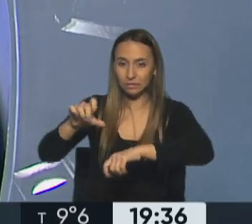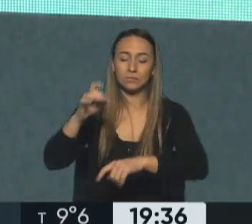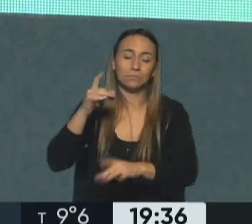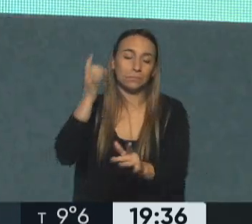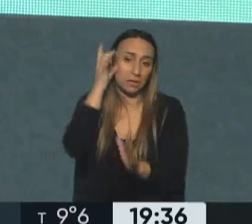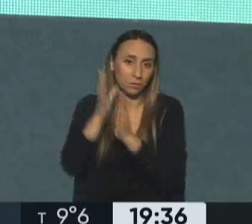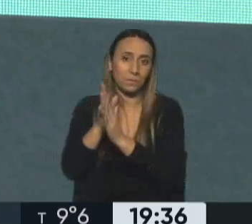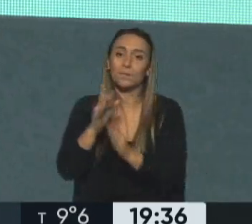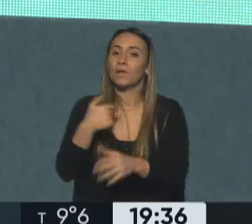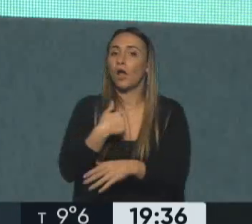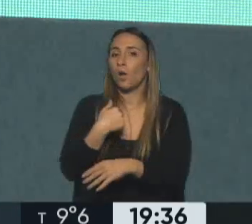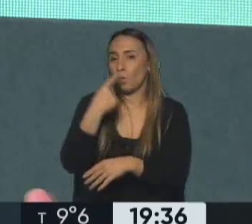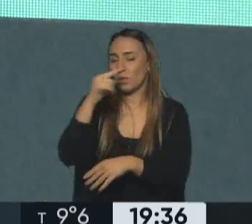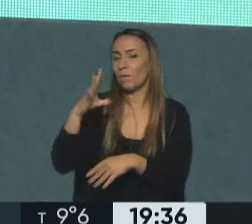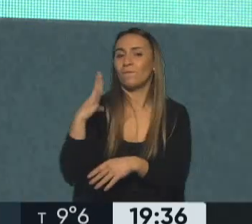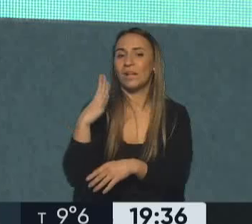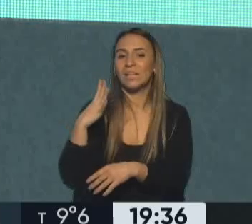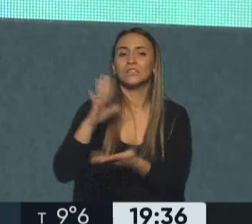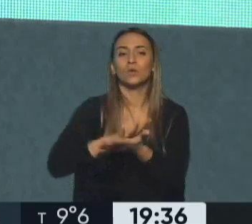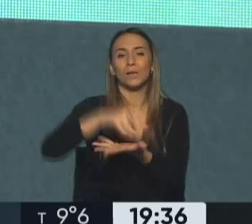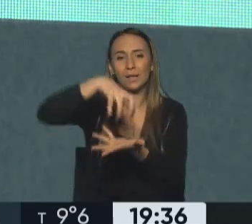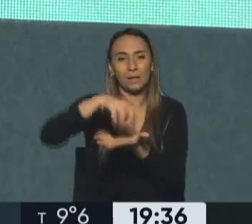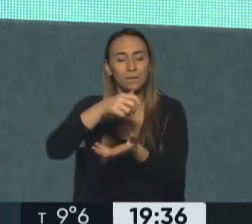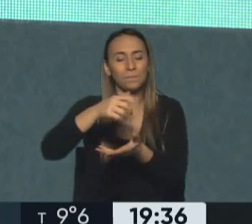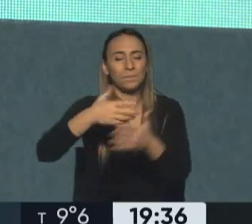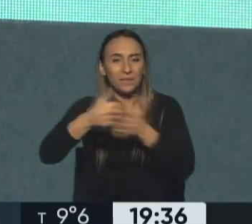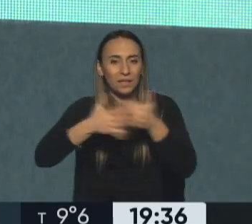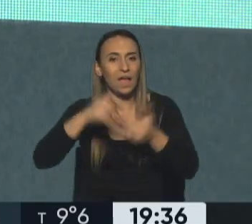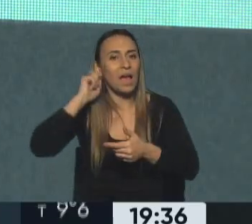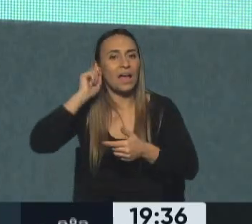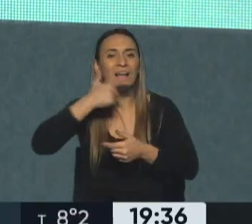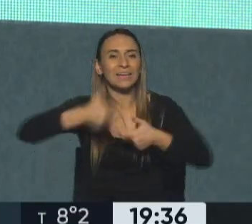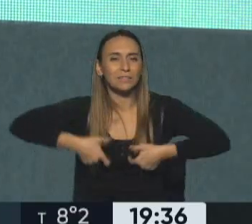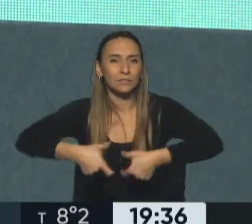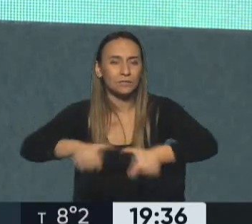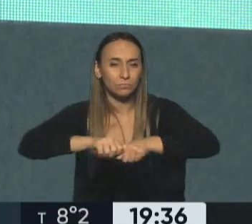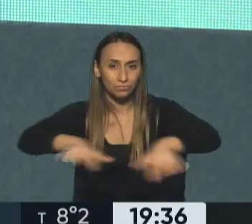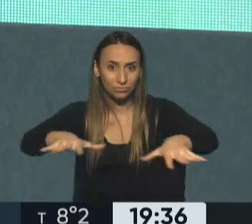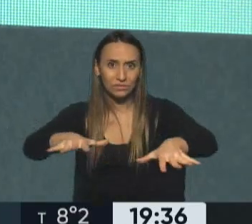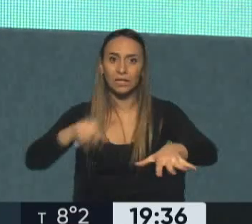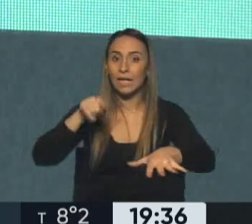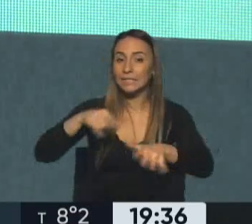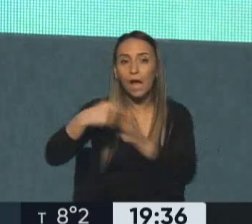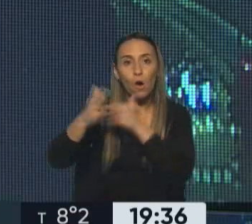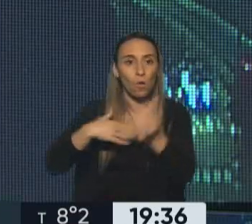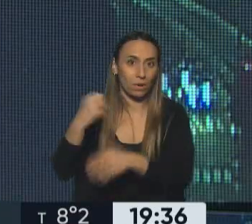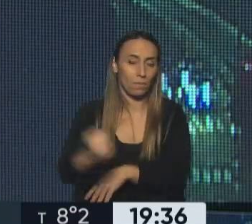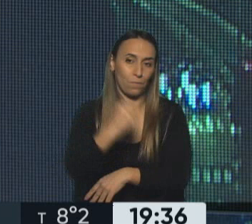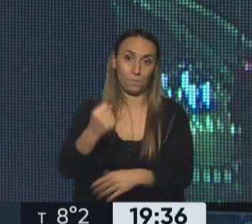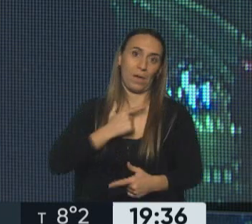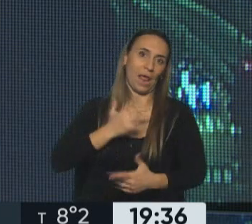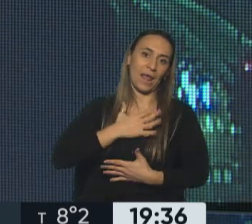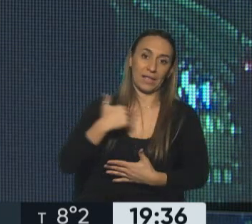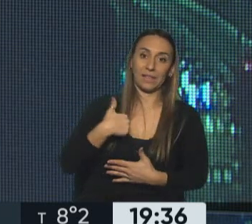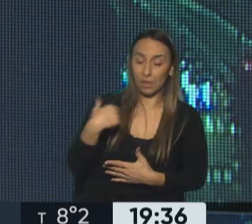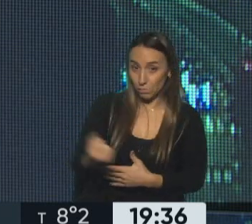pero me queda fuera el gasoducto. Y Sí. una pregunta muy breve, ¿no? Está en marcha el gasoducto. ¿Qué tan importante es esa obra para Argentina?